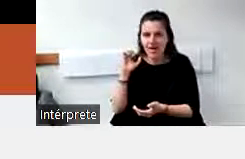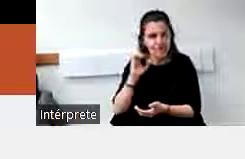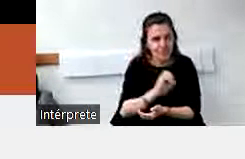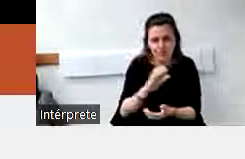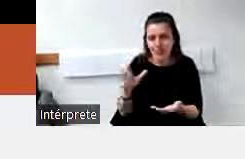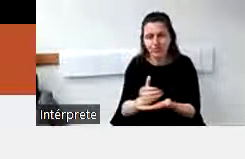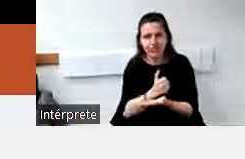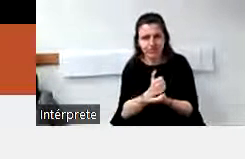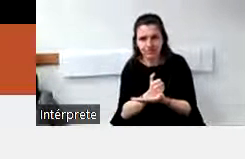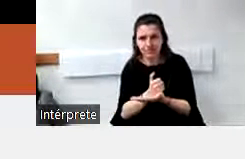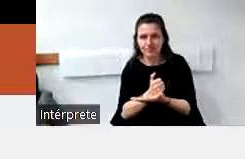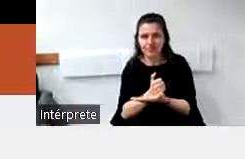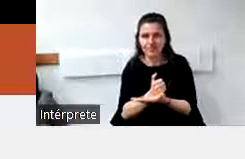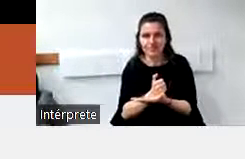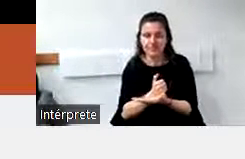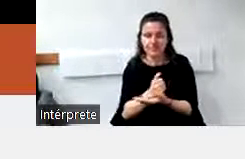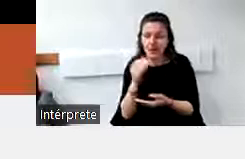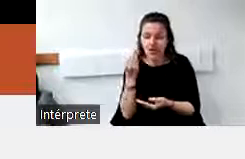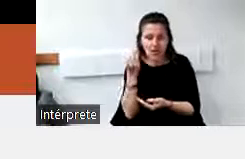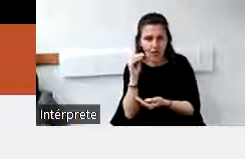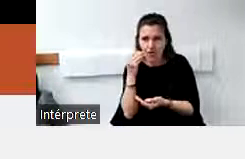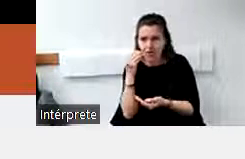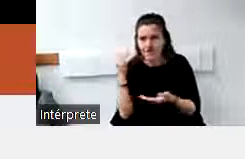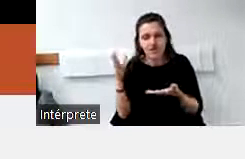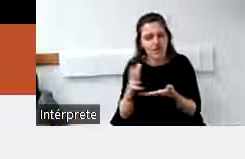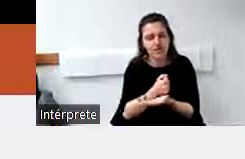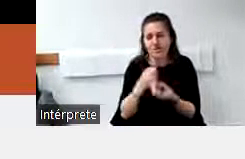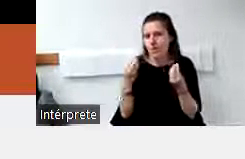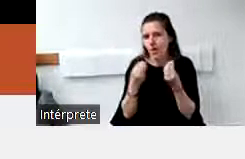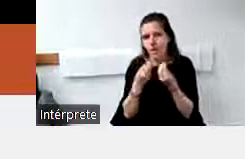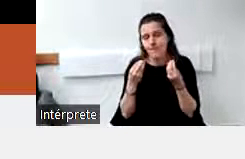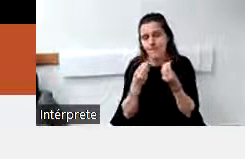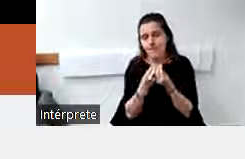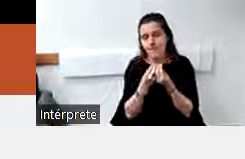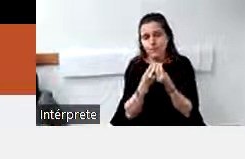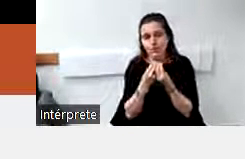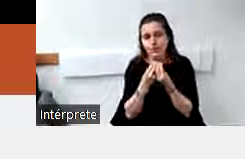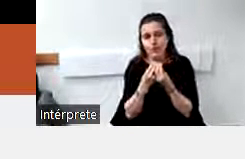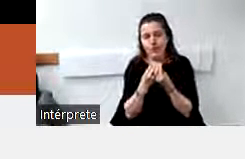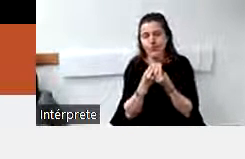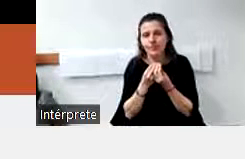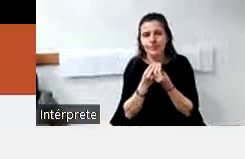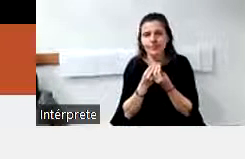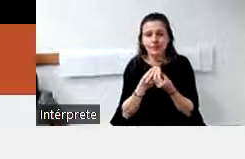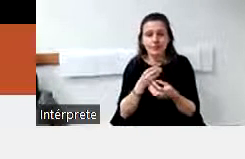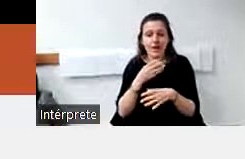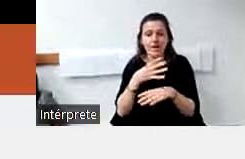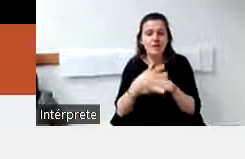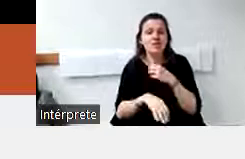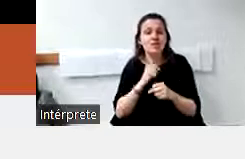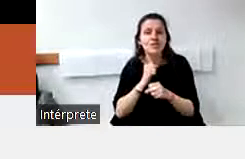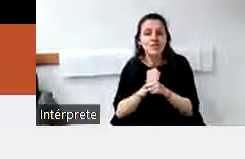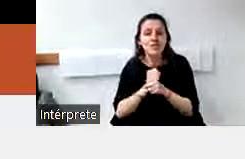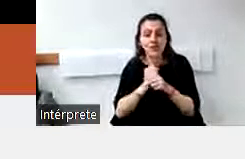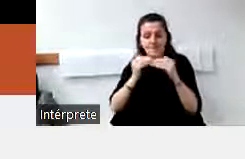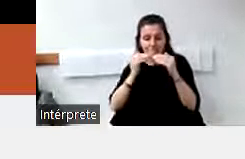jóvenes, sufren en todo el mundo antes de los 18 años. También los varones. Y no estamos